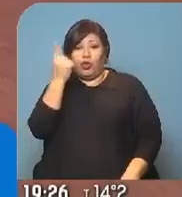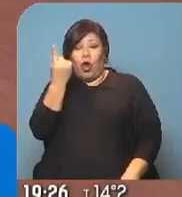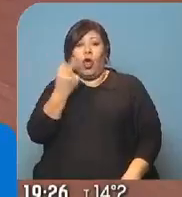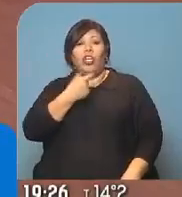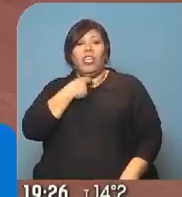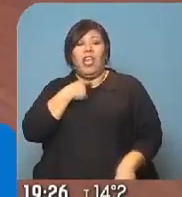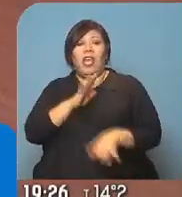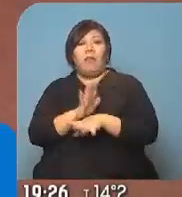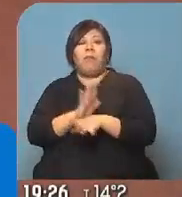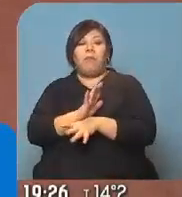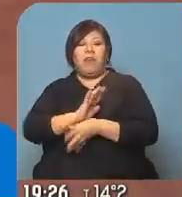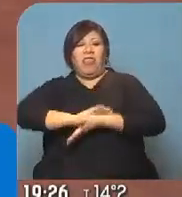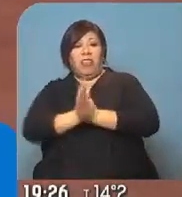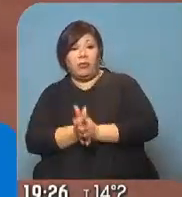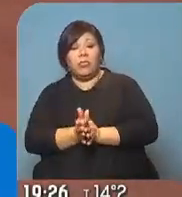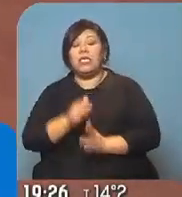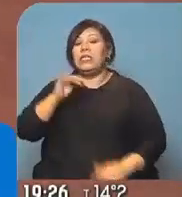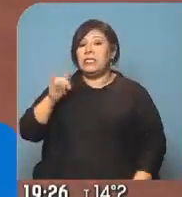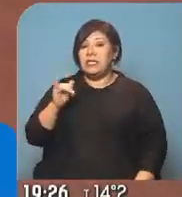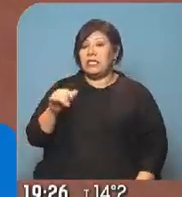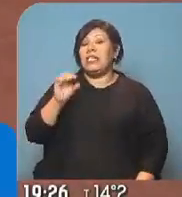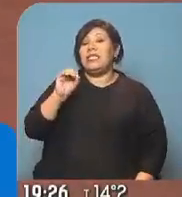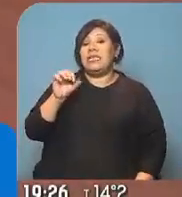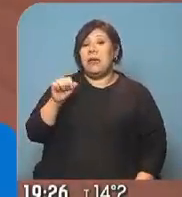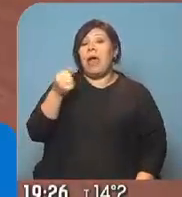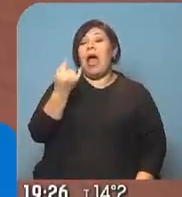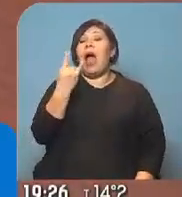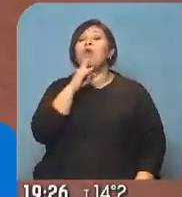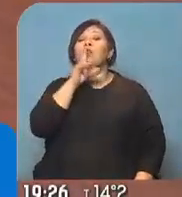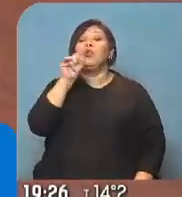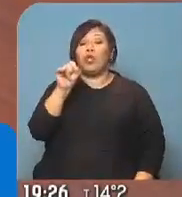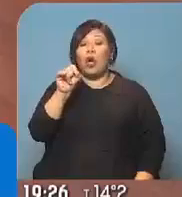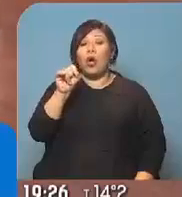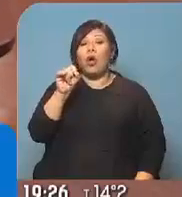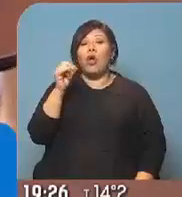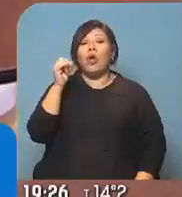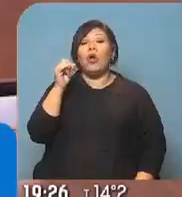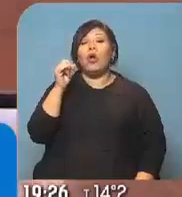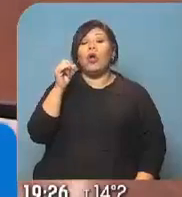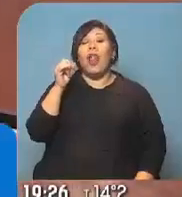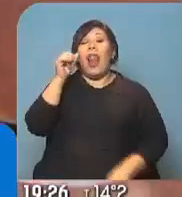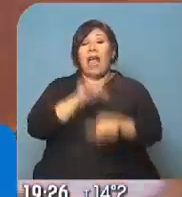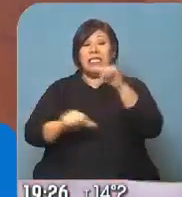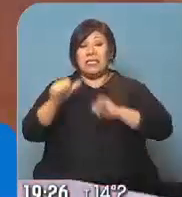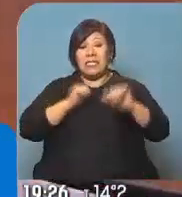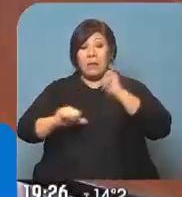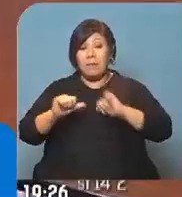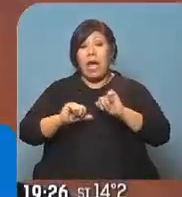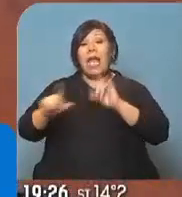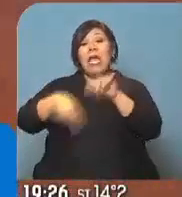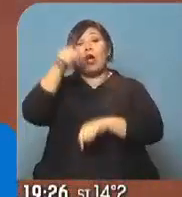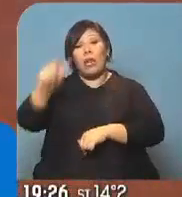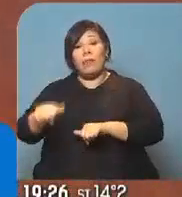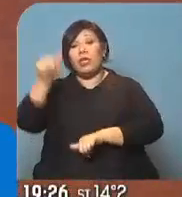casos estos tipos de trastornos son auto y heterodestructivos, es decir, se autolesionan y lesionan a otros. Y